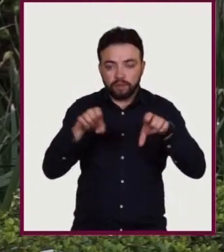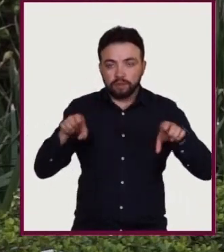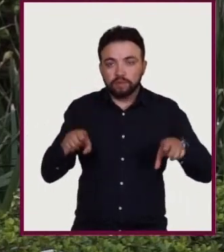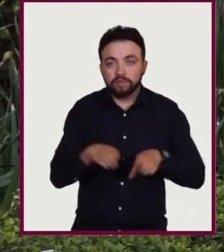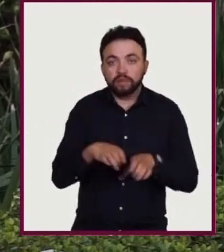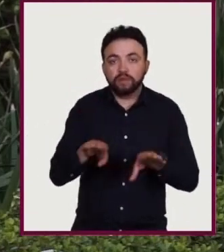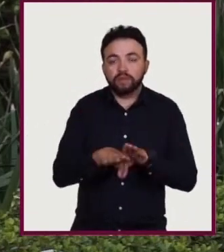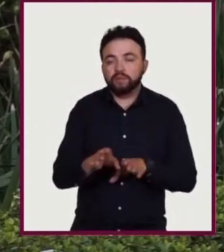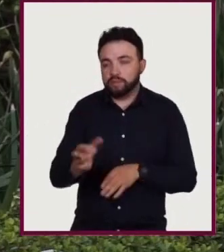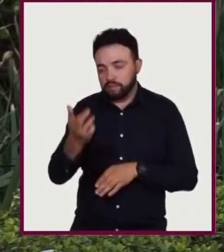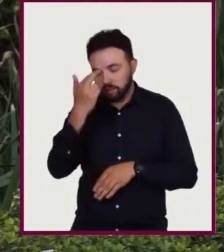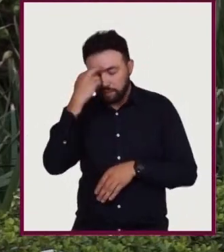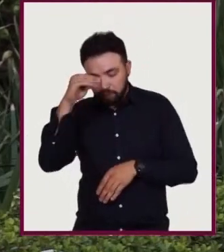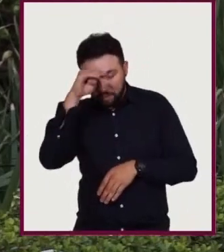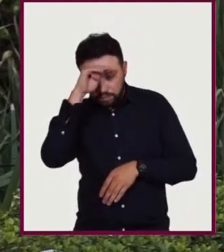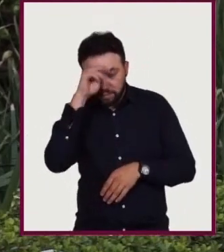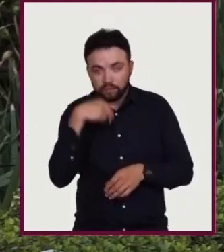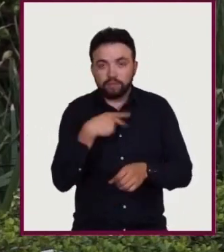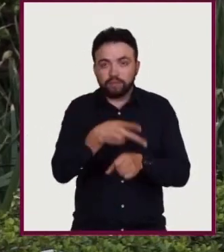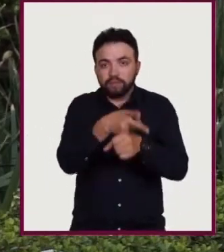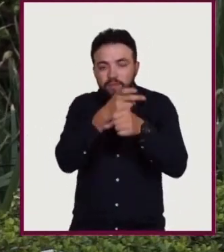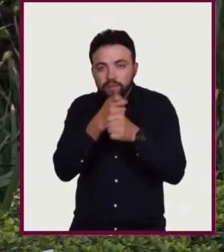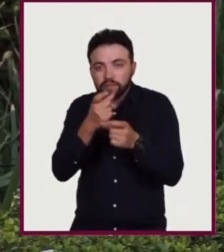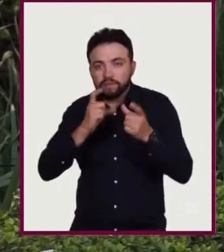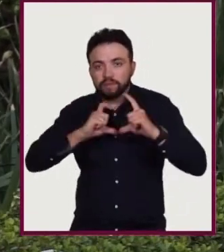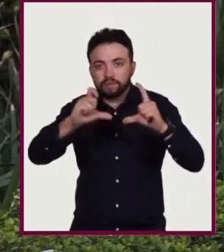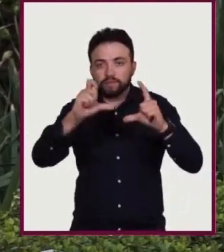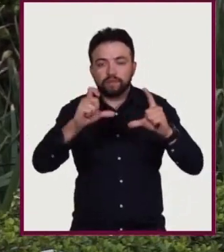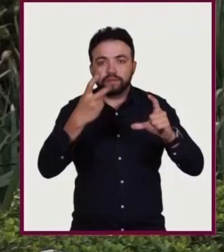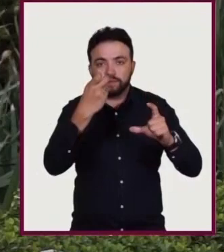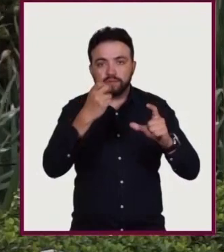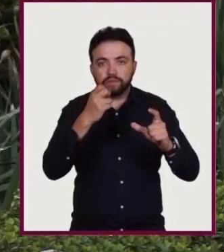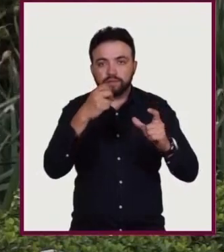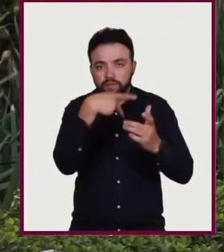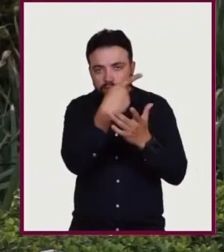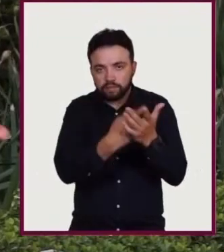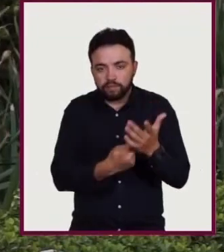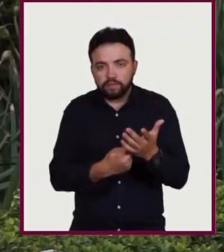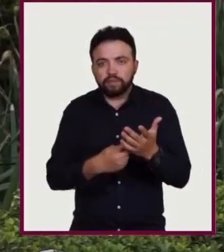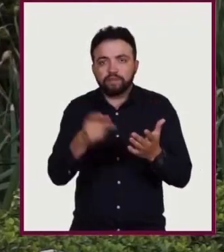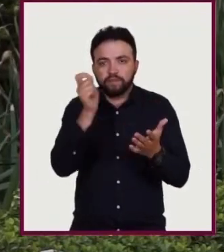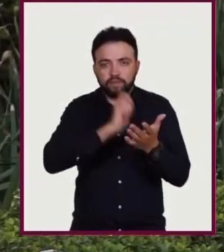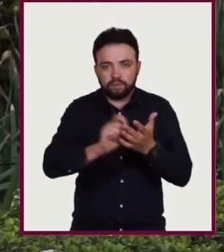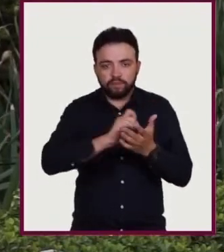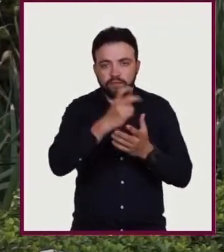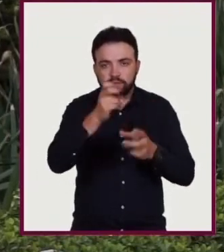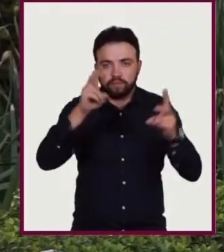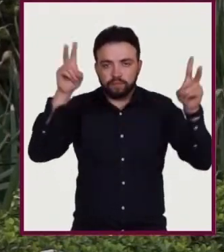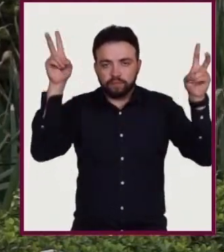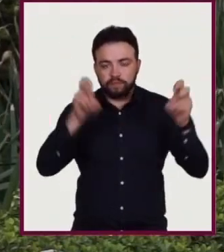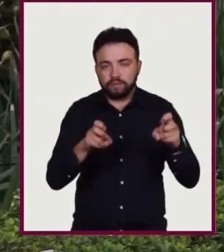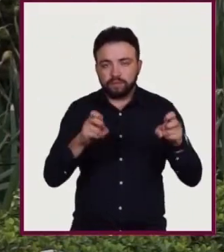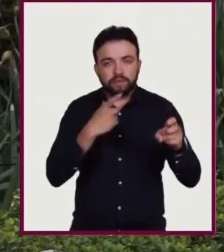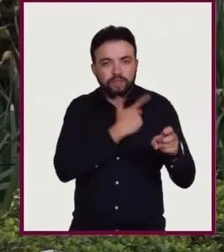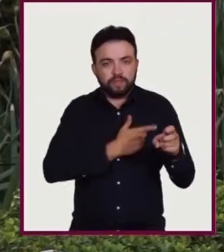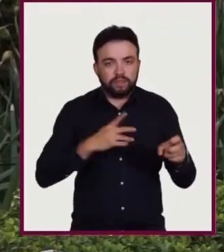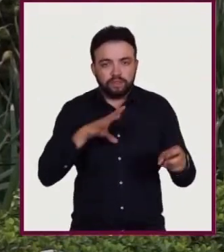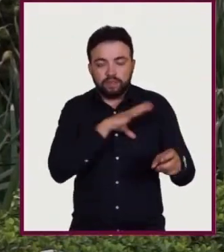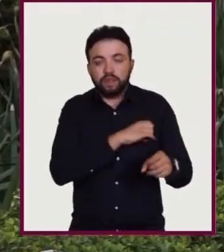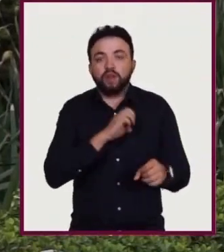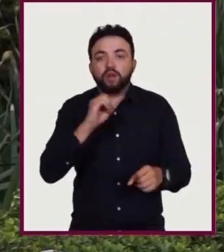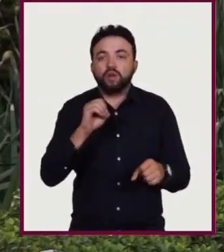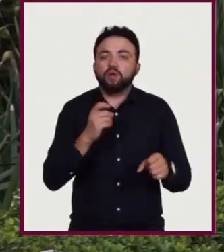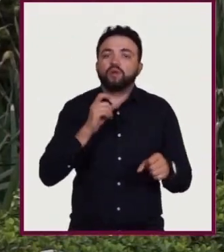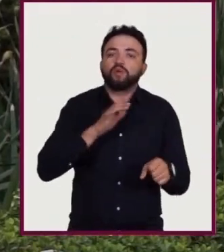del conocimiento. Te invitamos a realizar este programa con nosotros. Escríbenos acerca de tus temas favoritos o qué más te